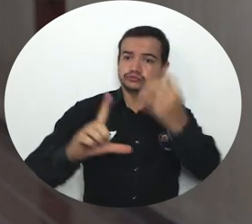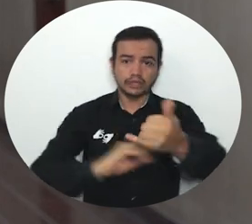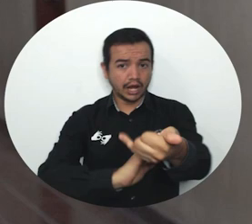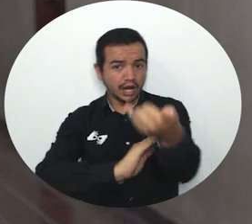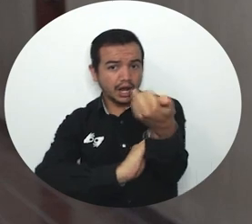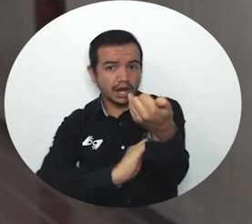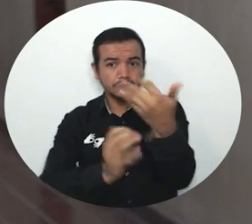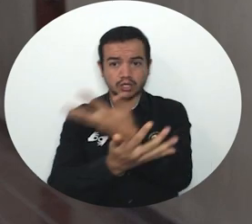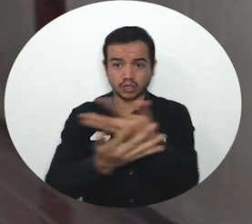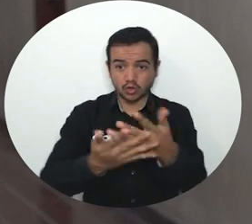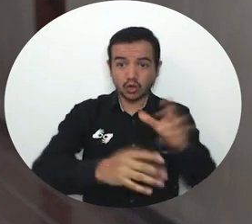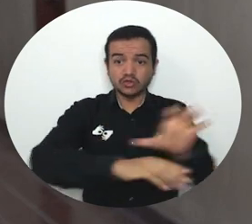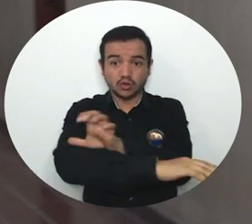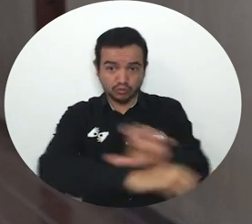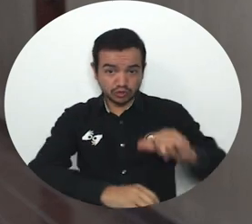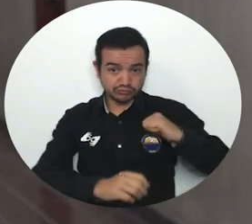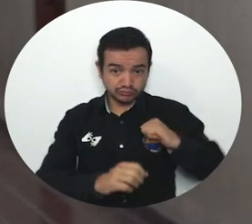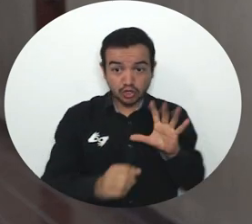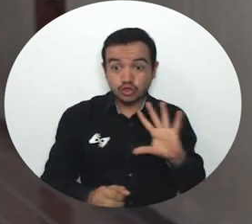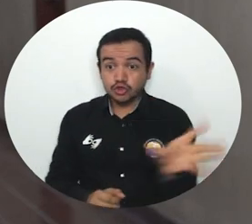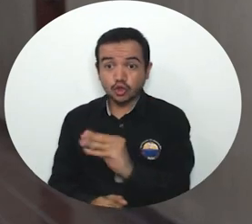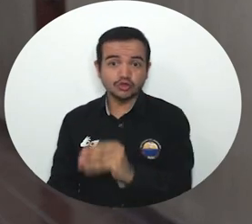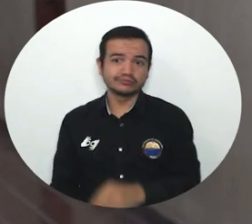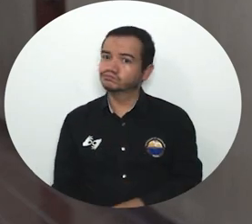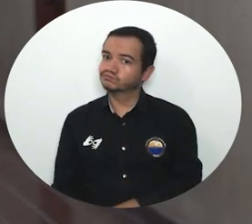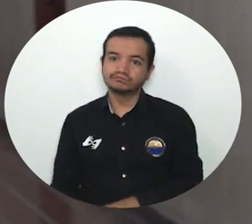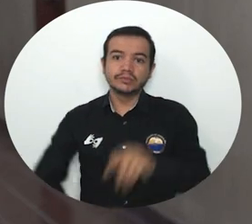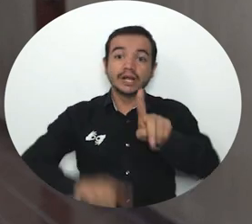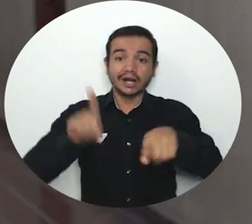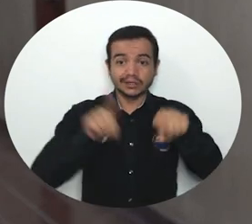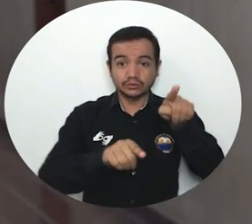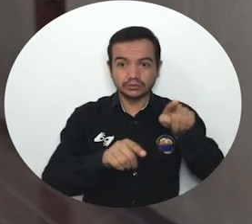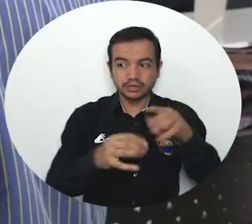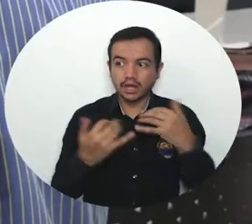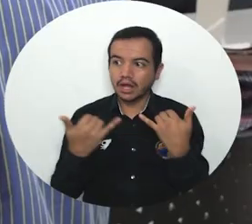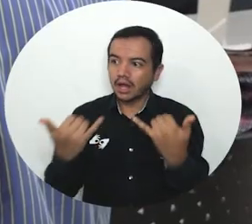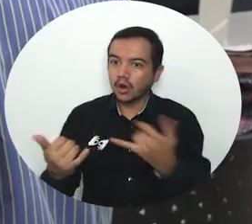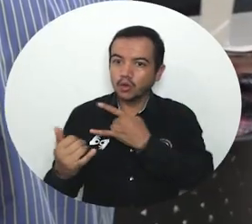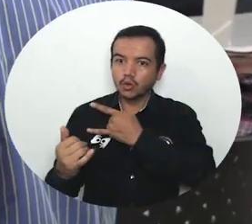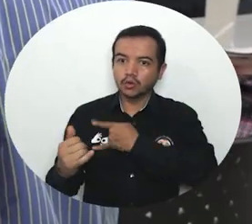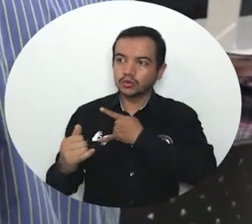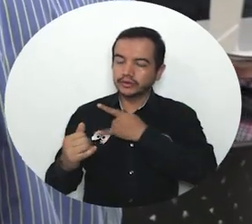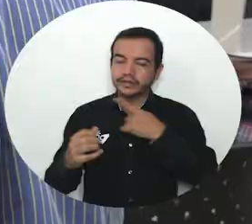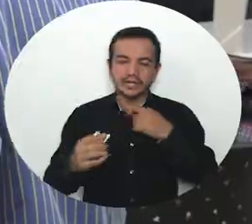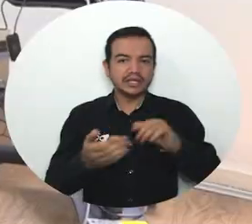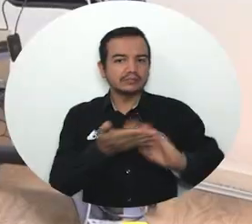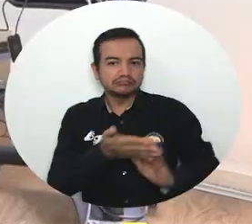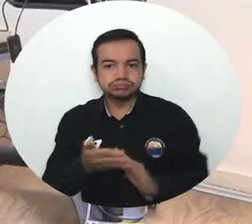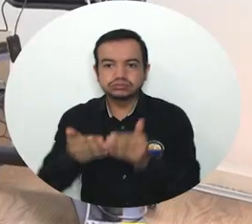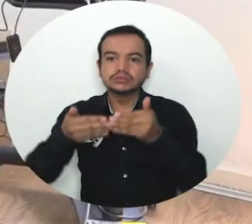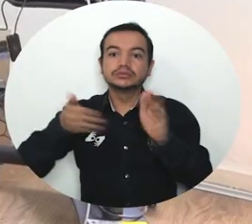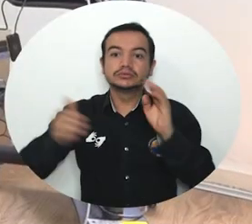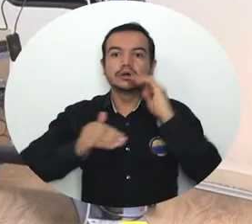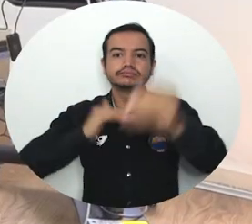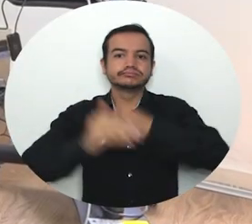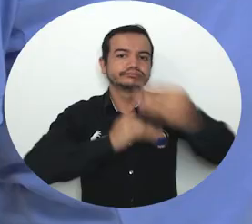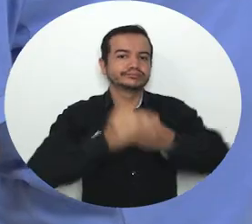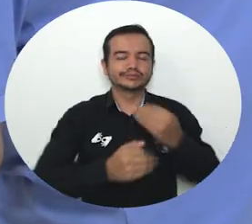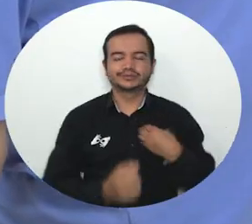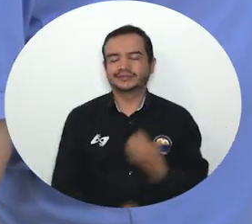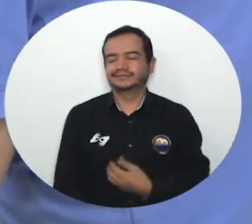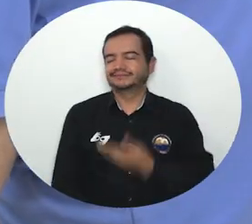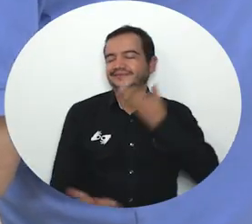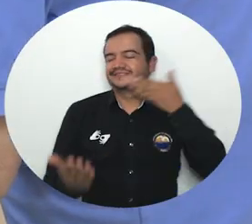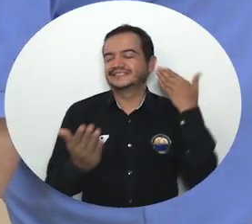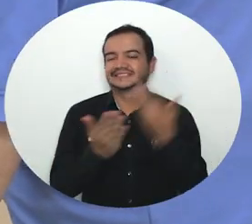tiene acceso a un computador. Entonces, el que la universidad haya hecho esto posible ha sido magnífico para muchos.